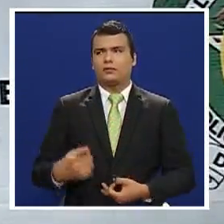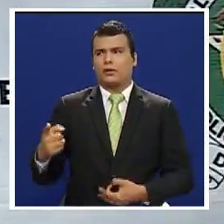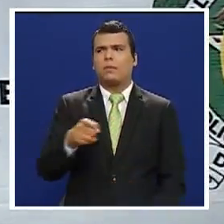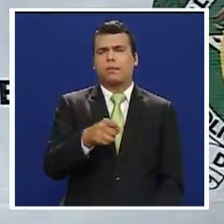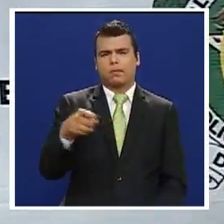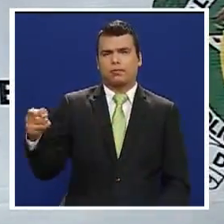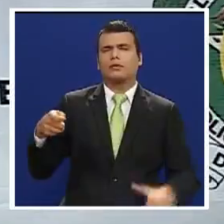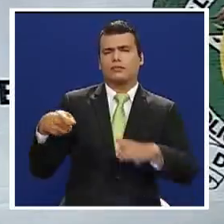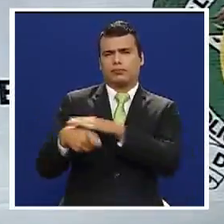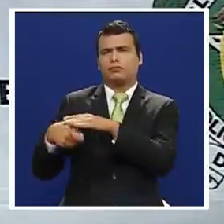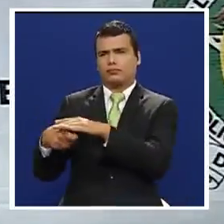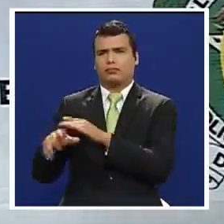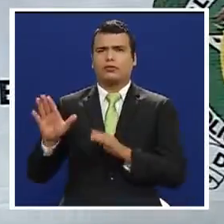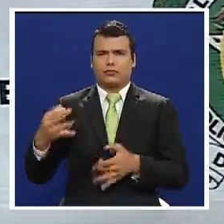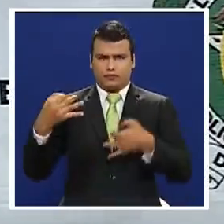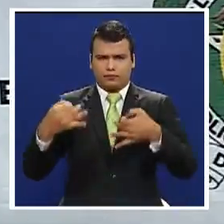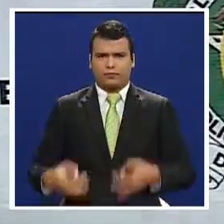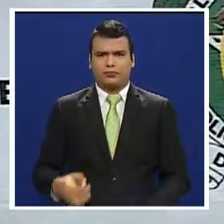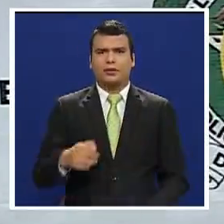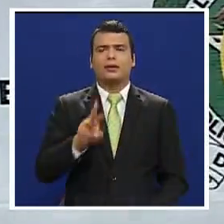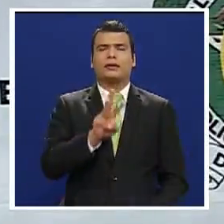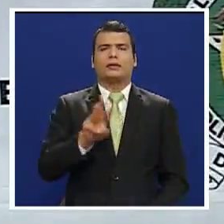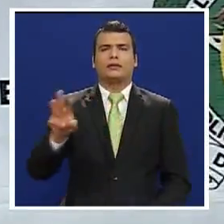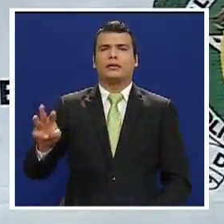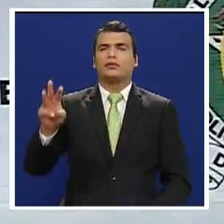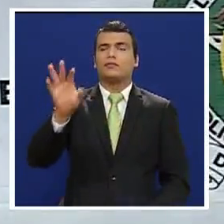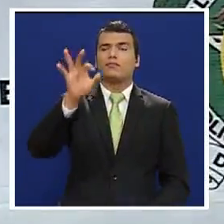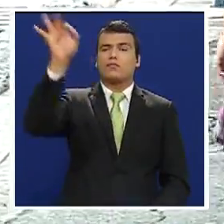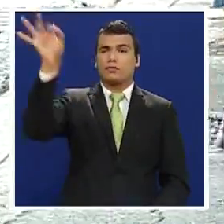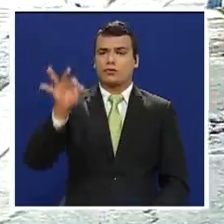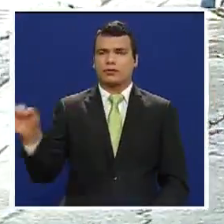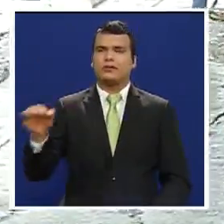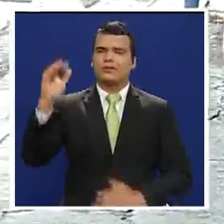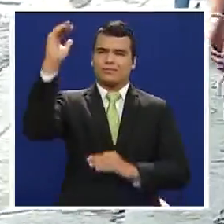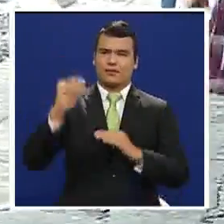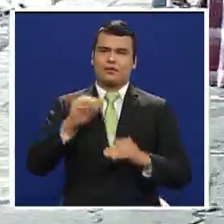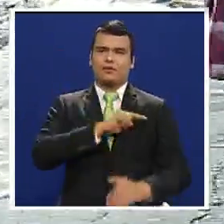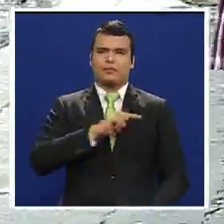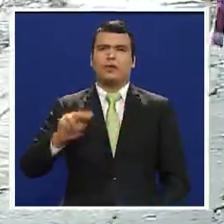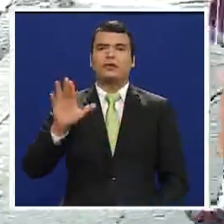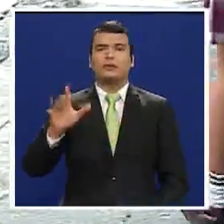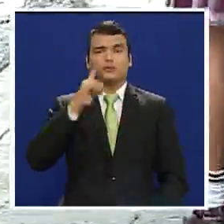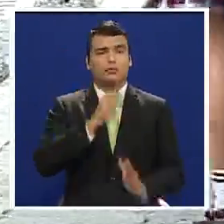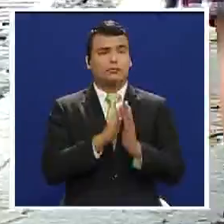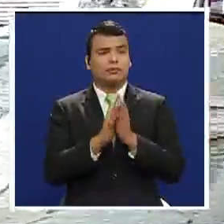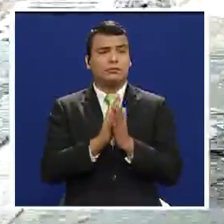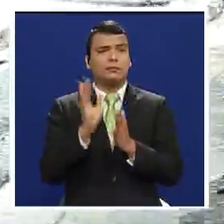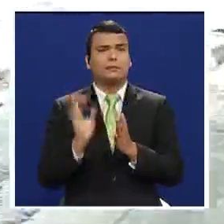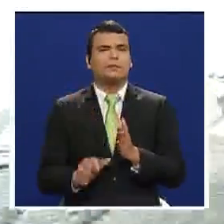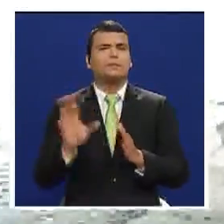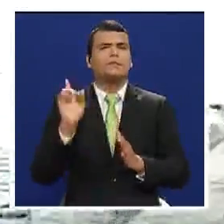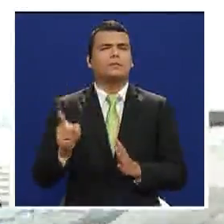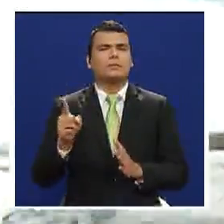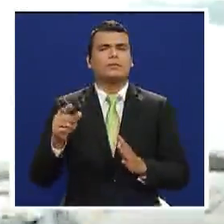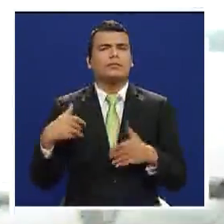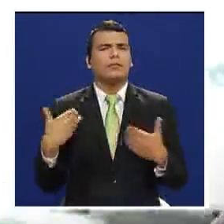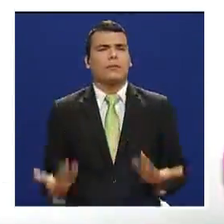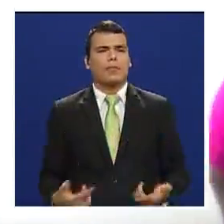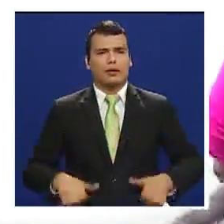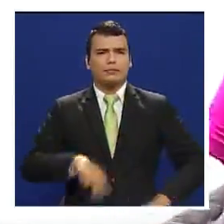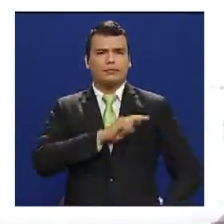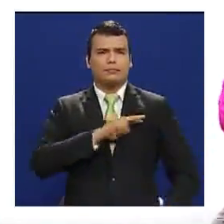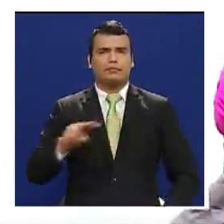en el departamento han tenido una reducción en contraste con los recientes hechos de violencia registrados en Cali. En 2016 se han conocido 15 casos